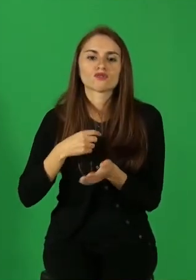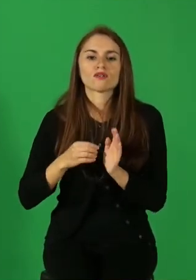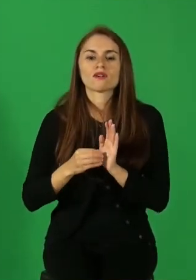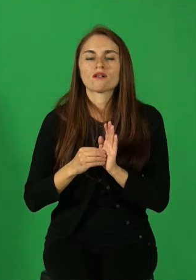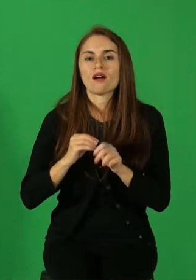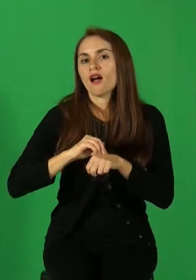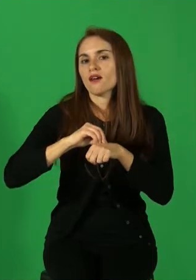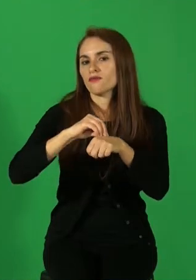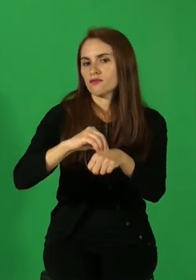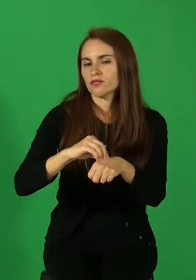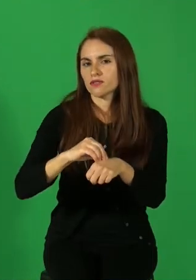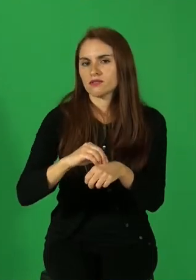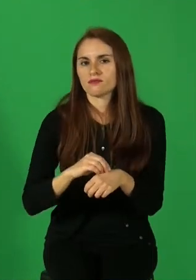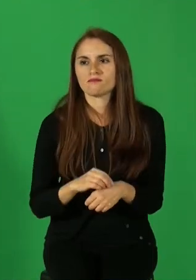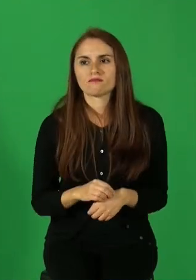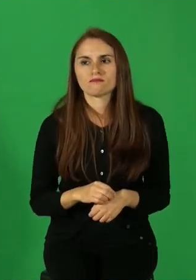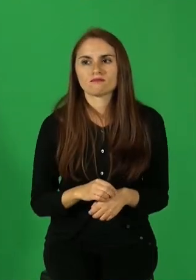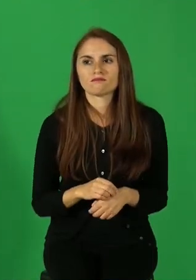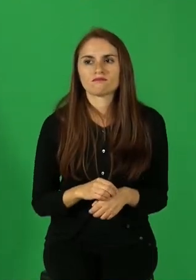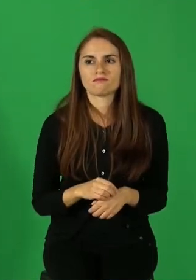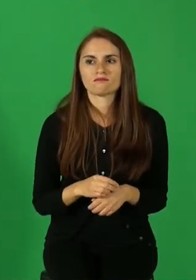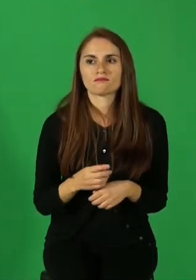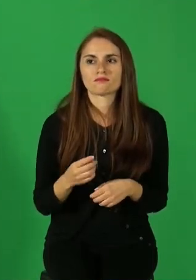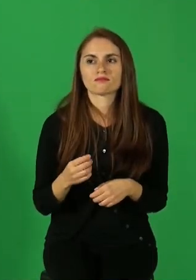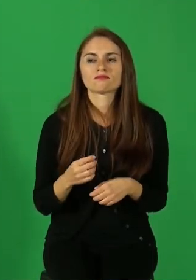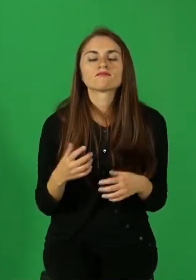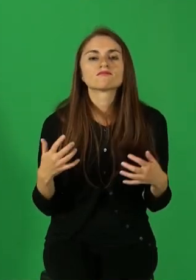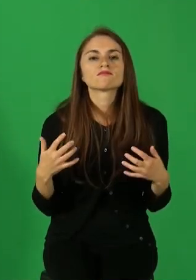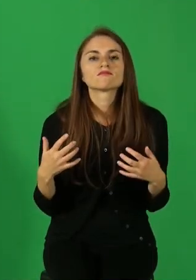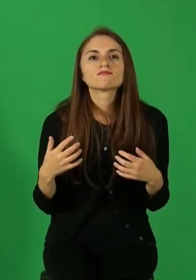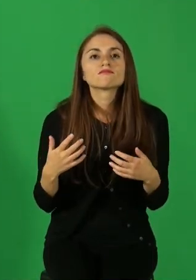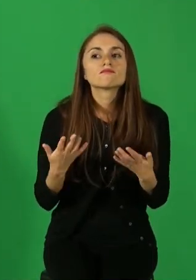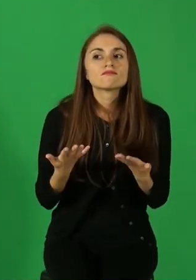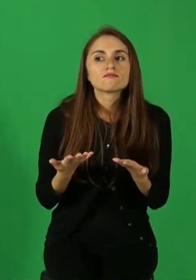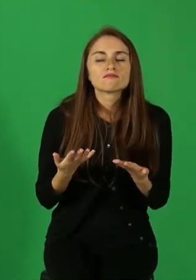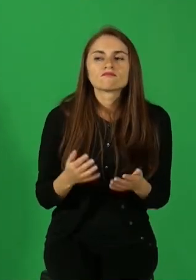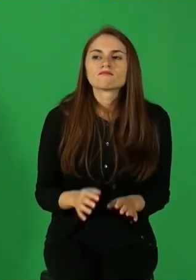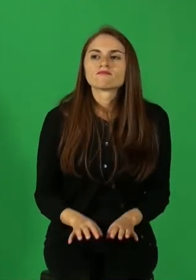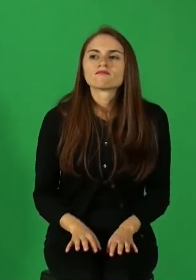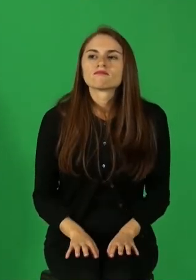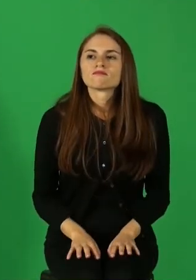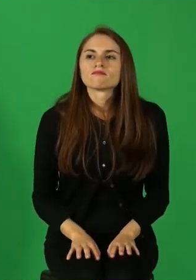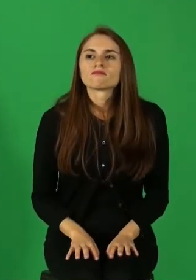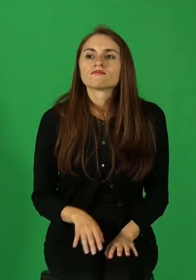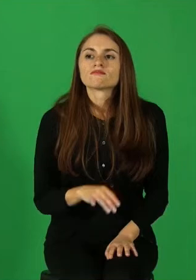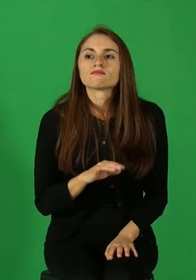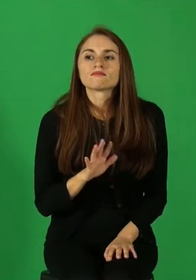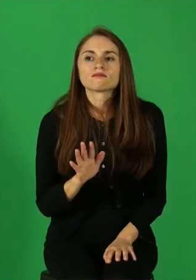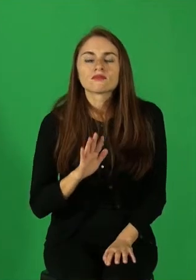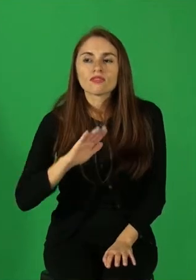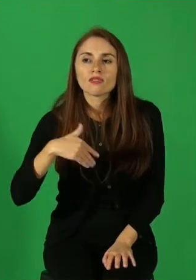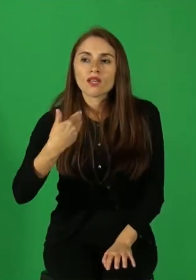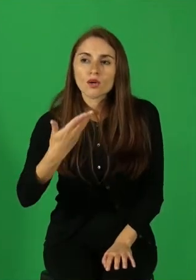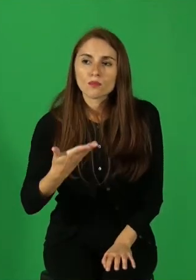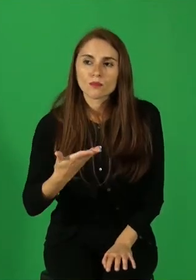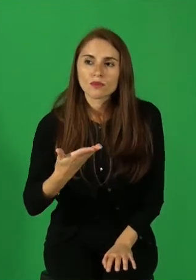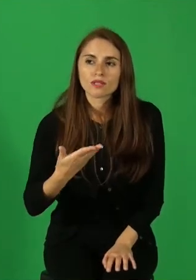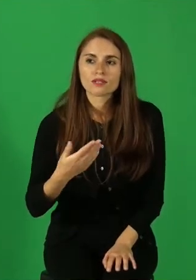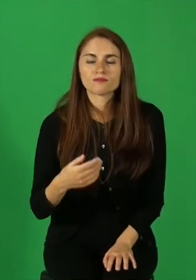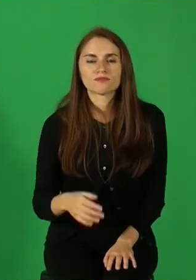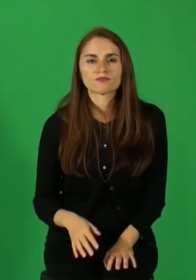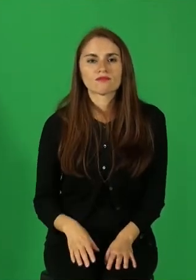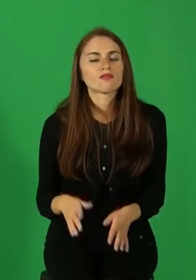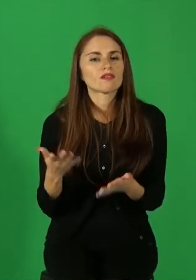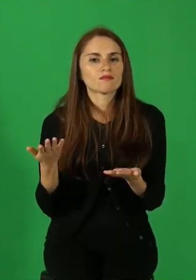conocer el concepto de coherencia. Y a continuación,